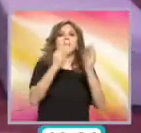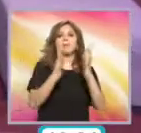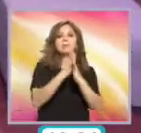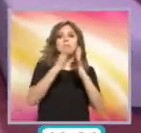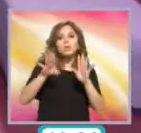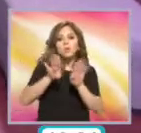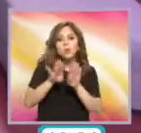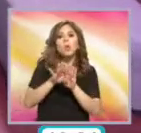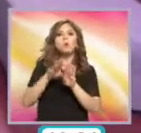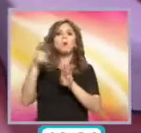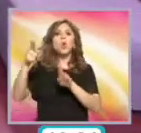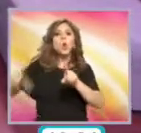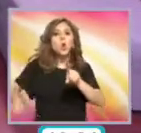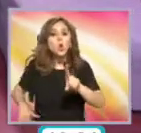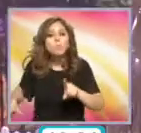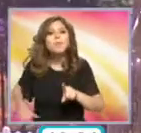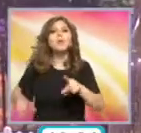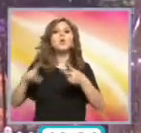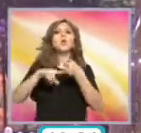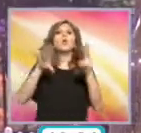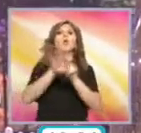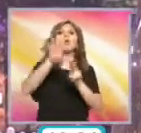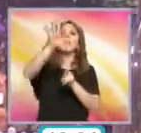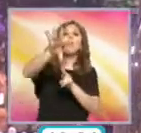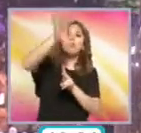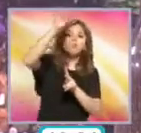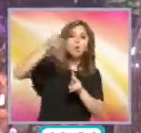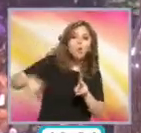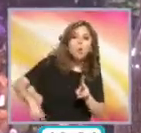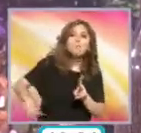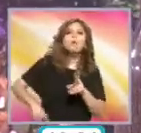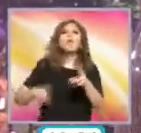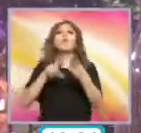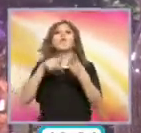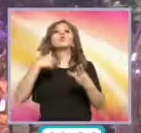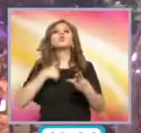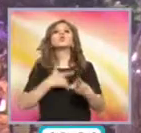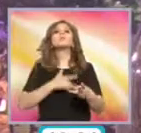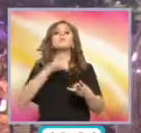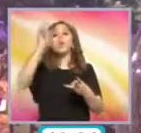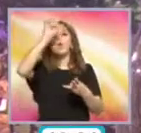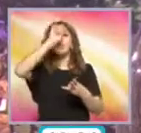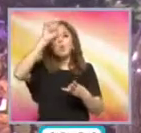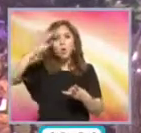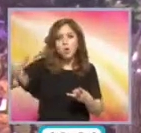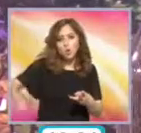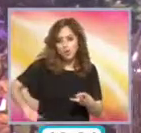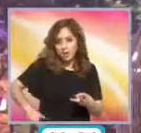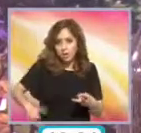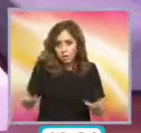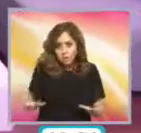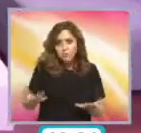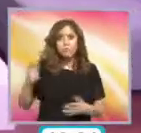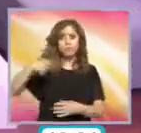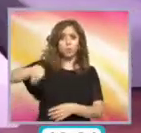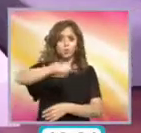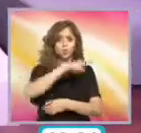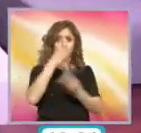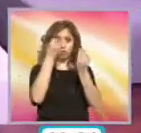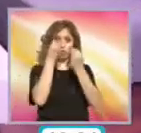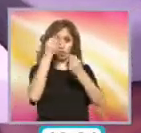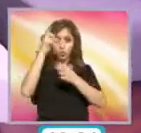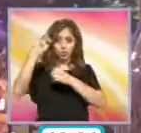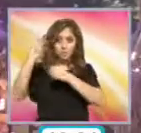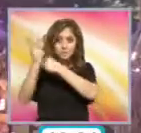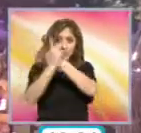lo que hace el gobierno, cómo escogemos al gobierno y lo que opinamos. Bueno, en muchos países y en México, por supuesto, no es la excepción, nos hemos